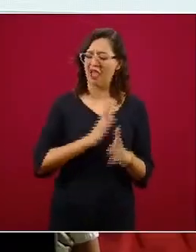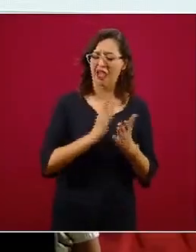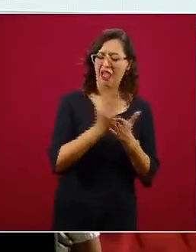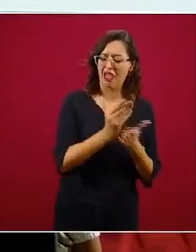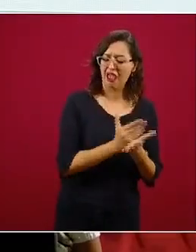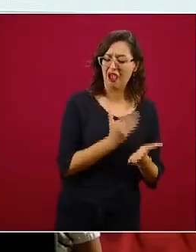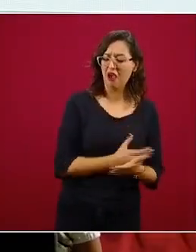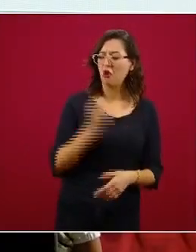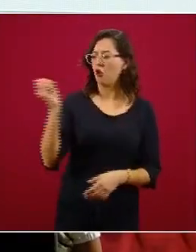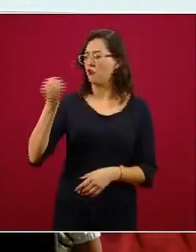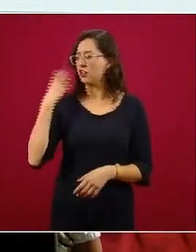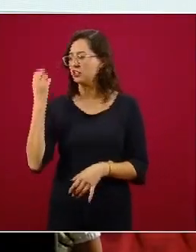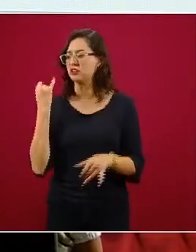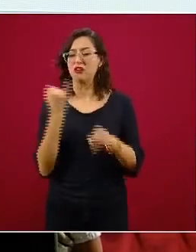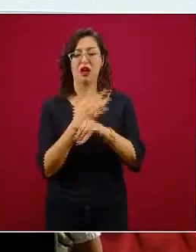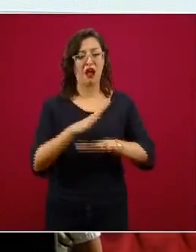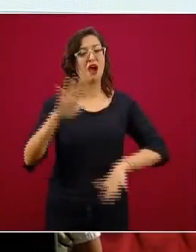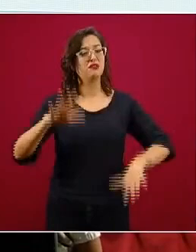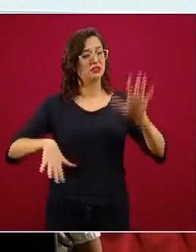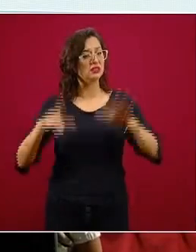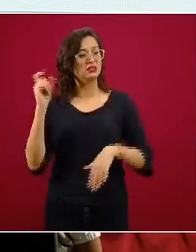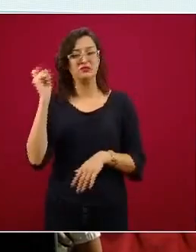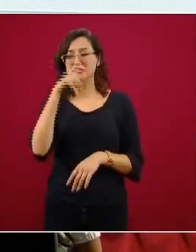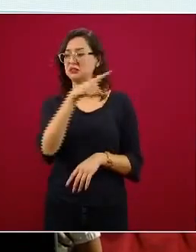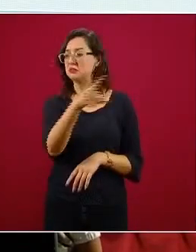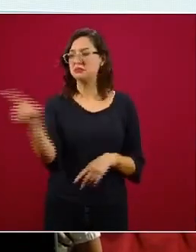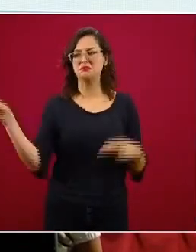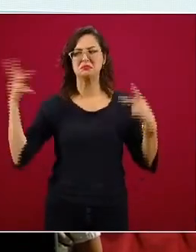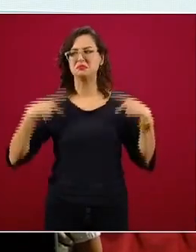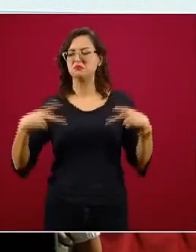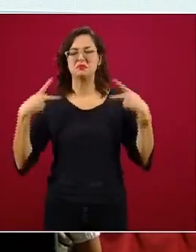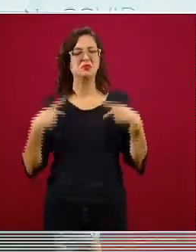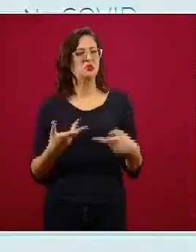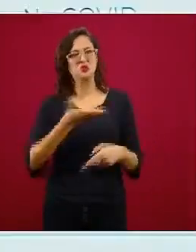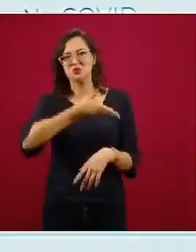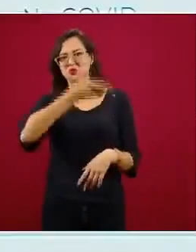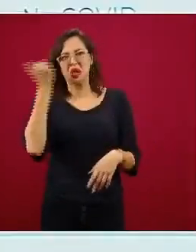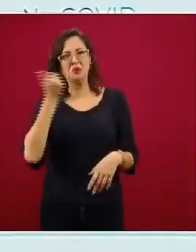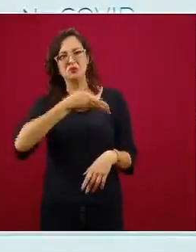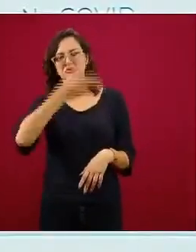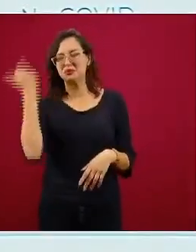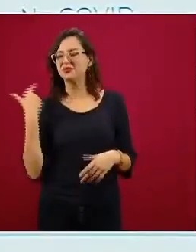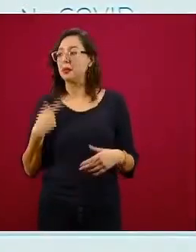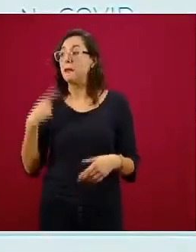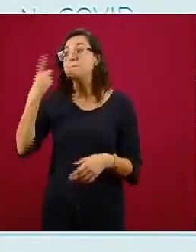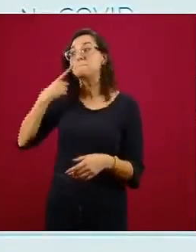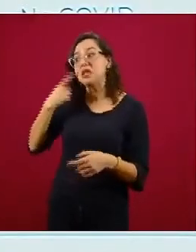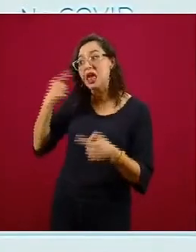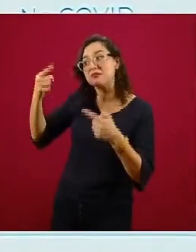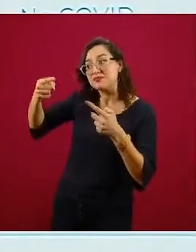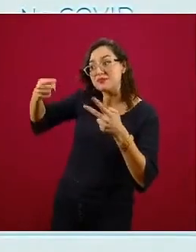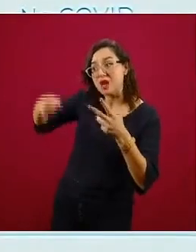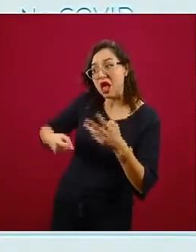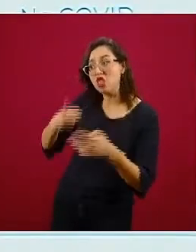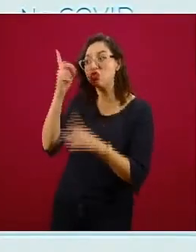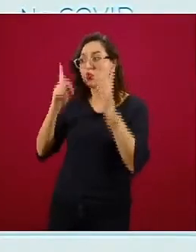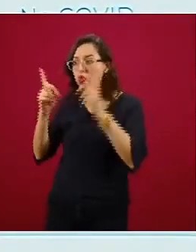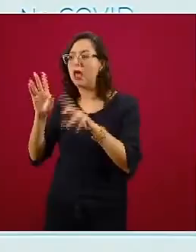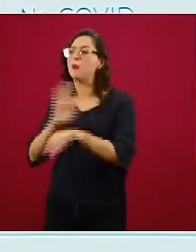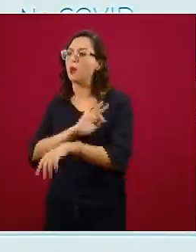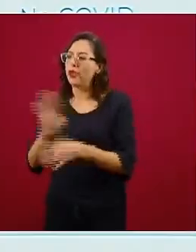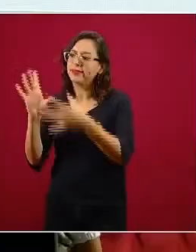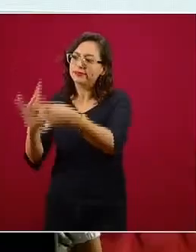conferencia, comunicación, es difícil y tenemos que llegar con las personas, tenemos que decirle a la persona, esta es la ruta, si hay estas dudas, por aquí te puedes